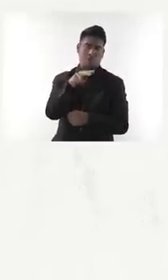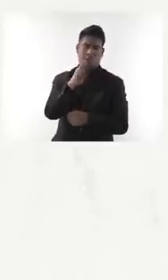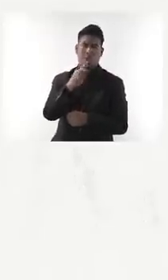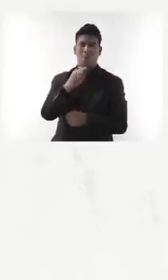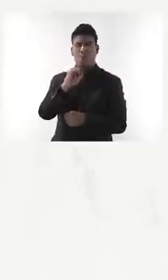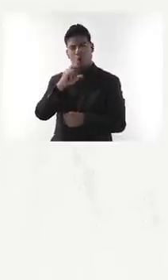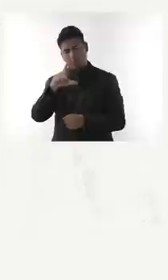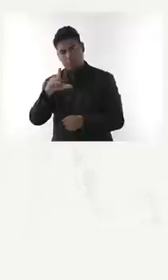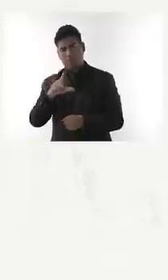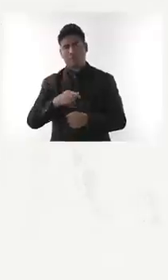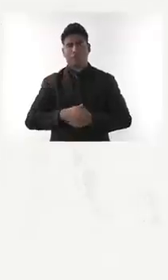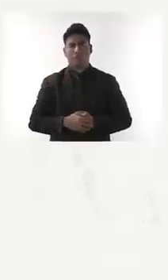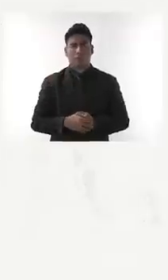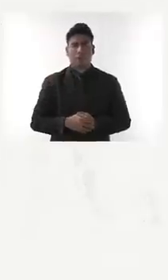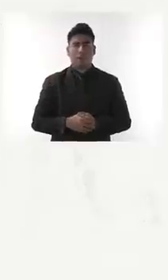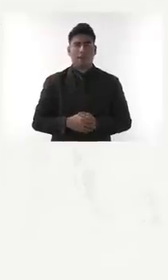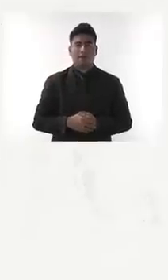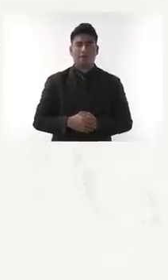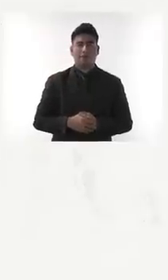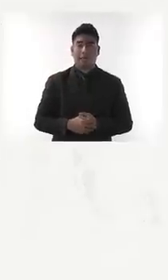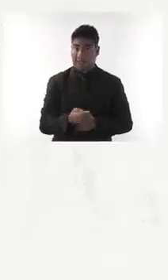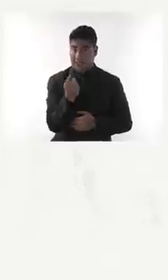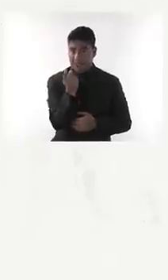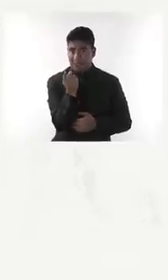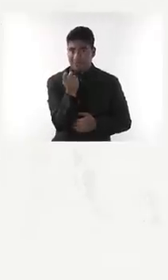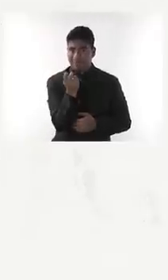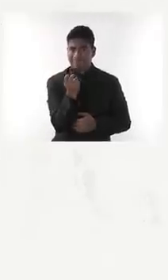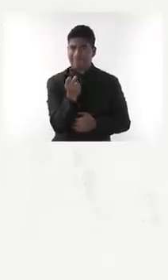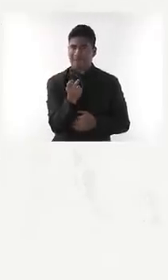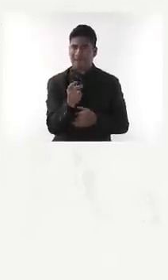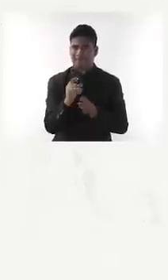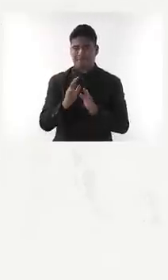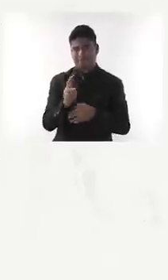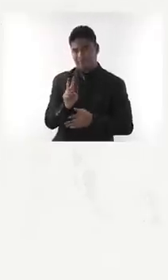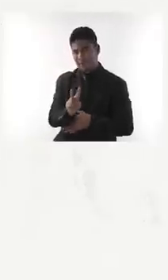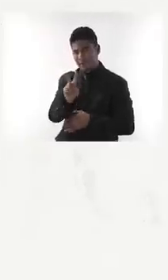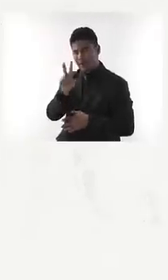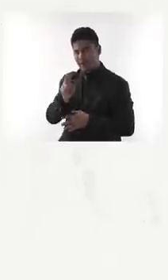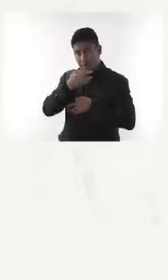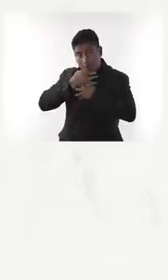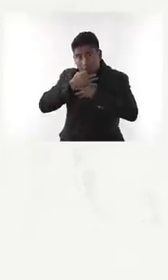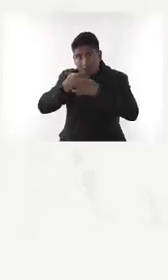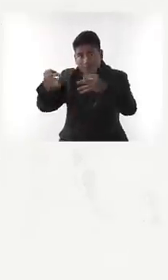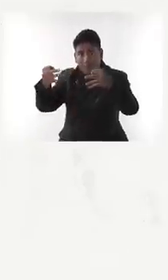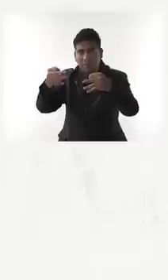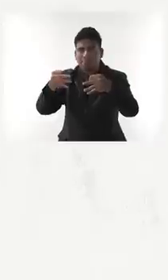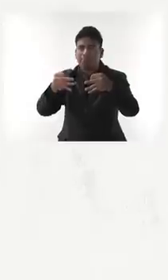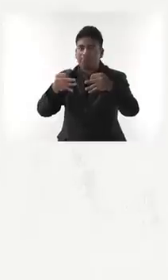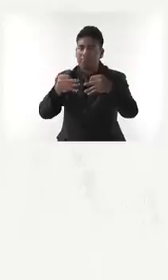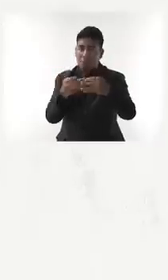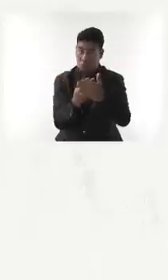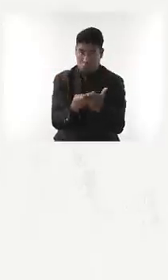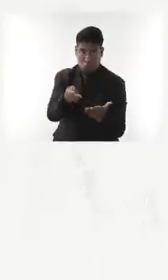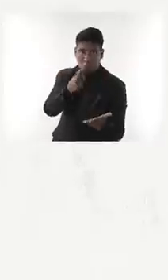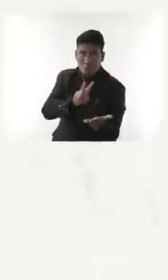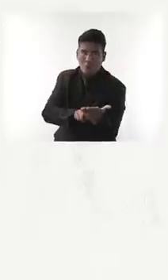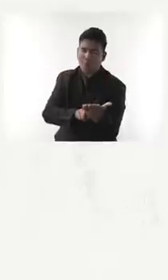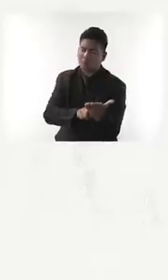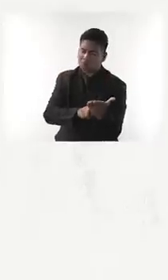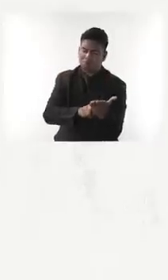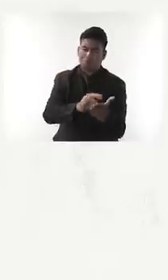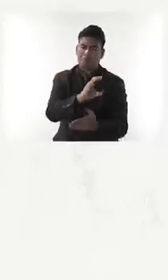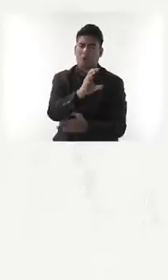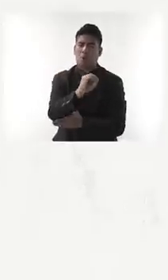Fuera del anuncio presentado el viernes pasado, también estamos trabajando de la mano de la